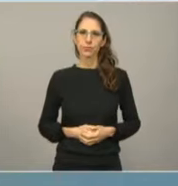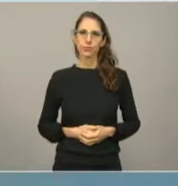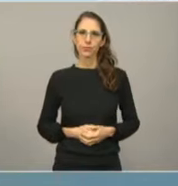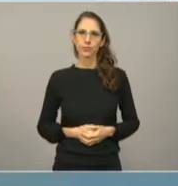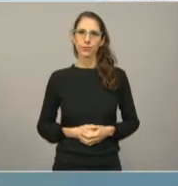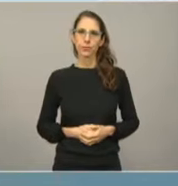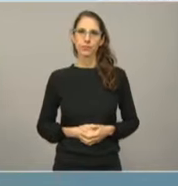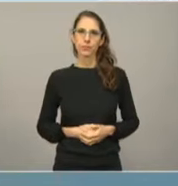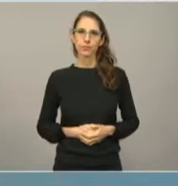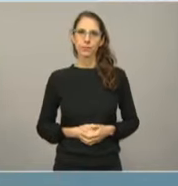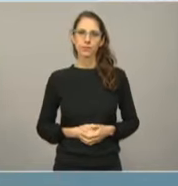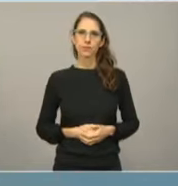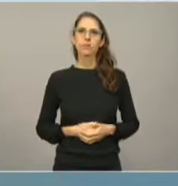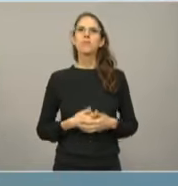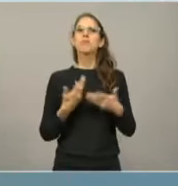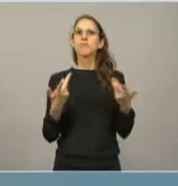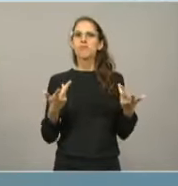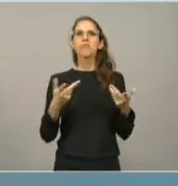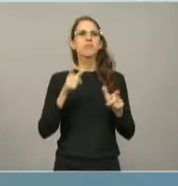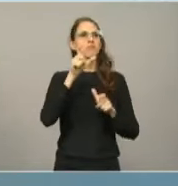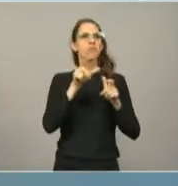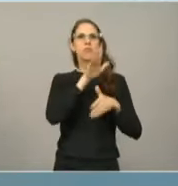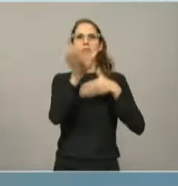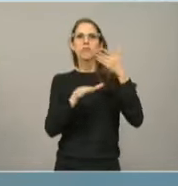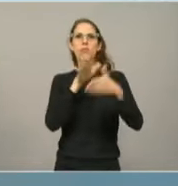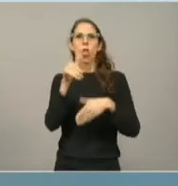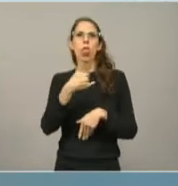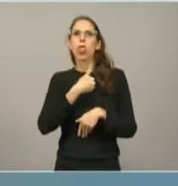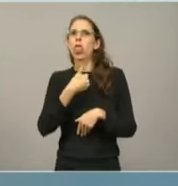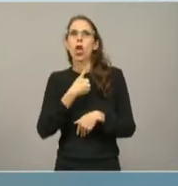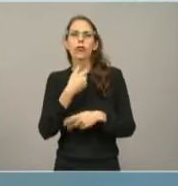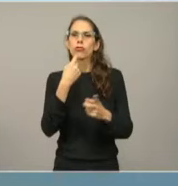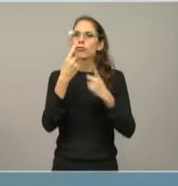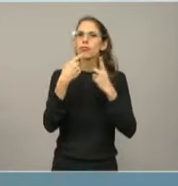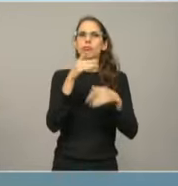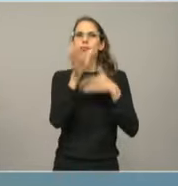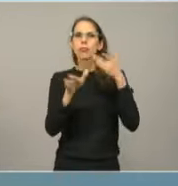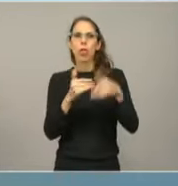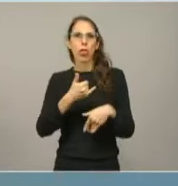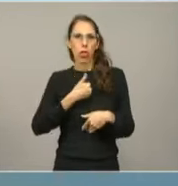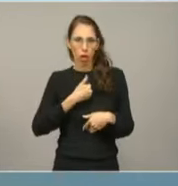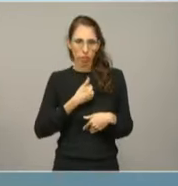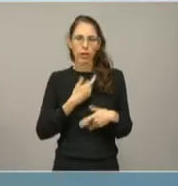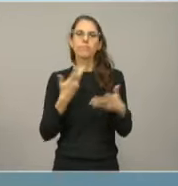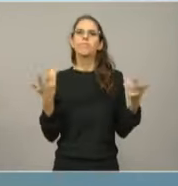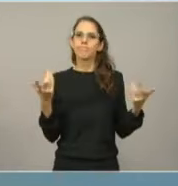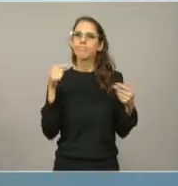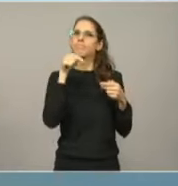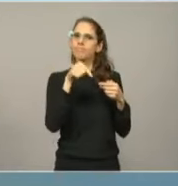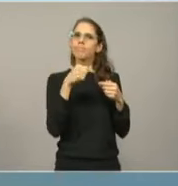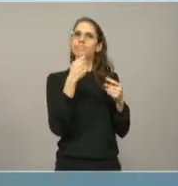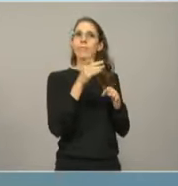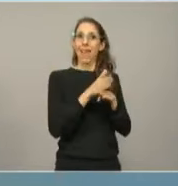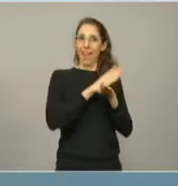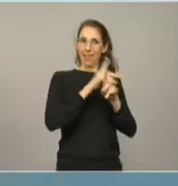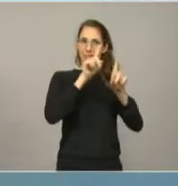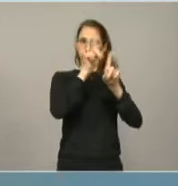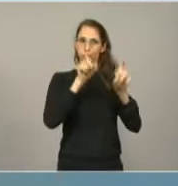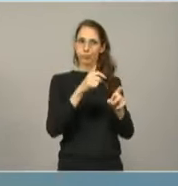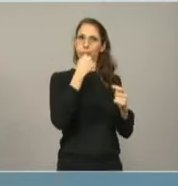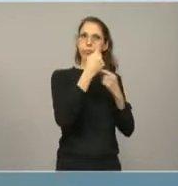de De dónde se realizan estas consultas acá lo que preguntamos es